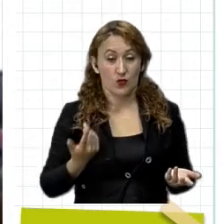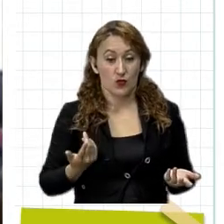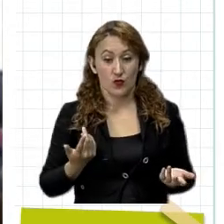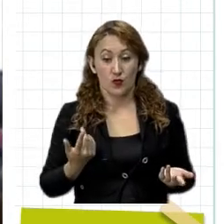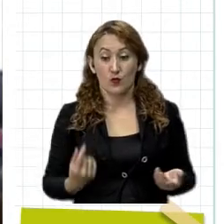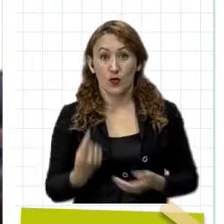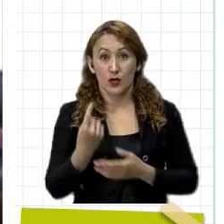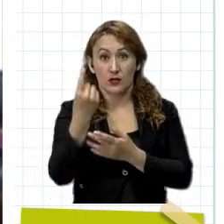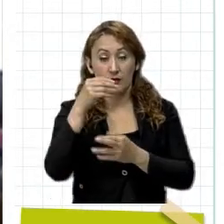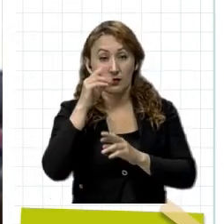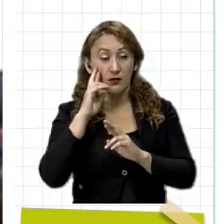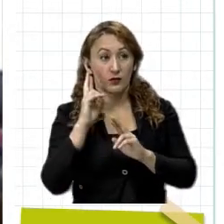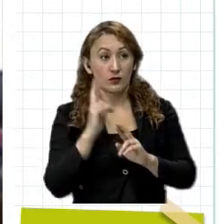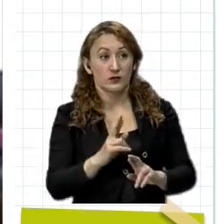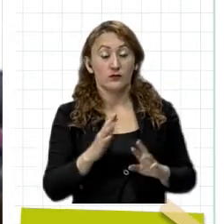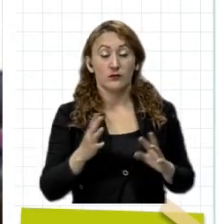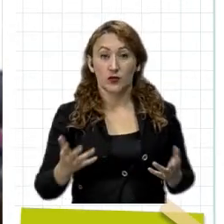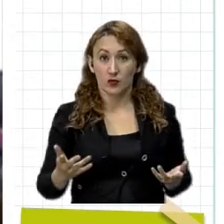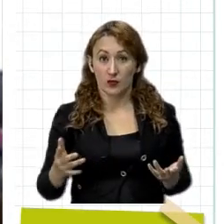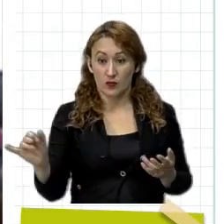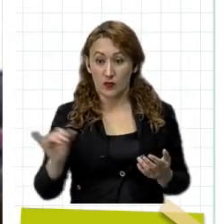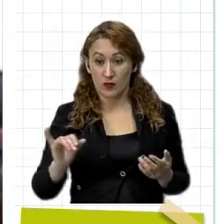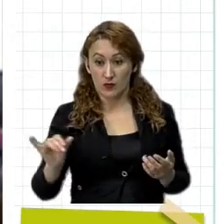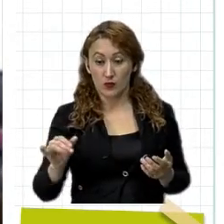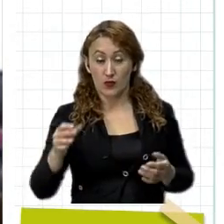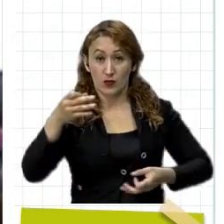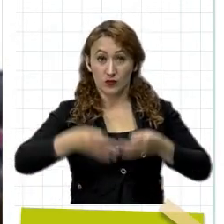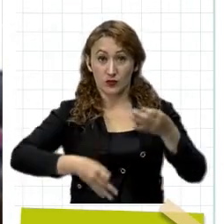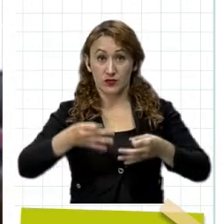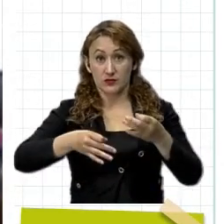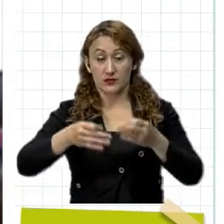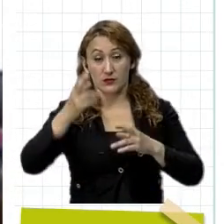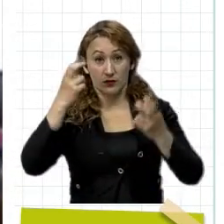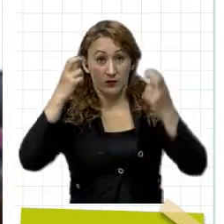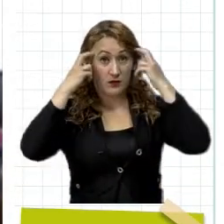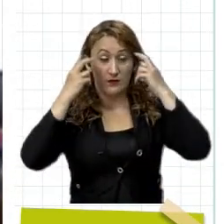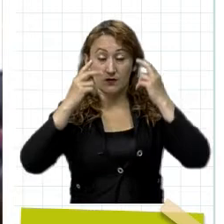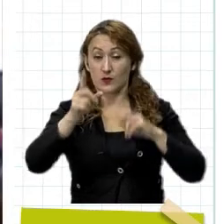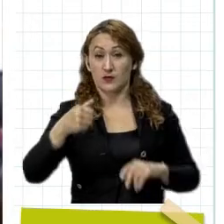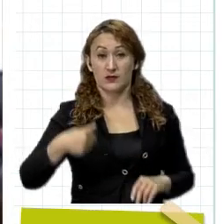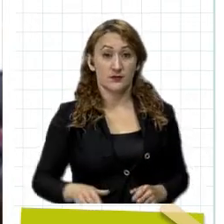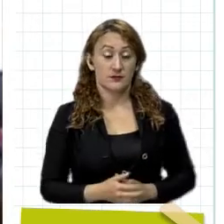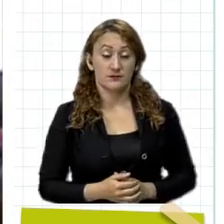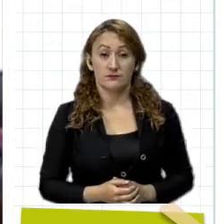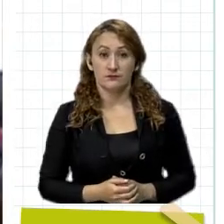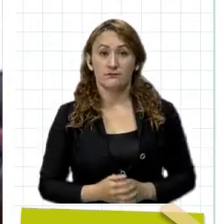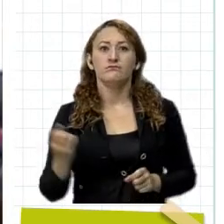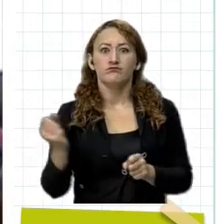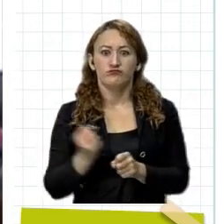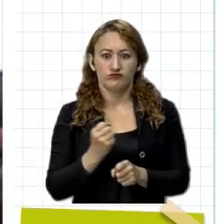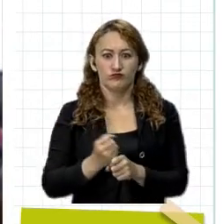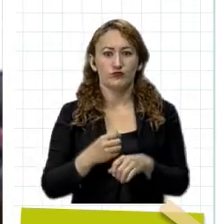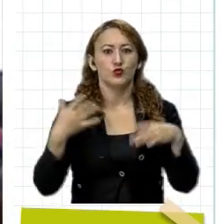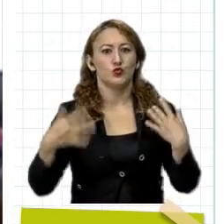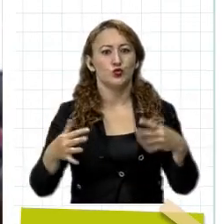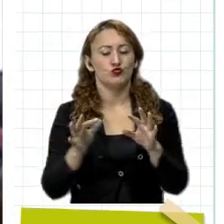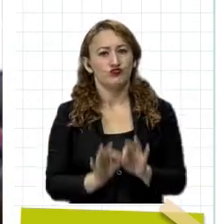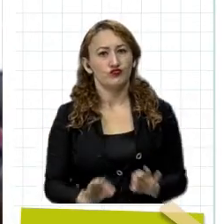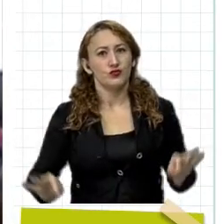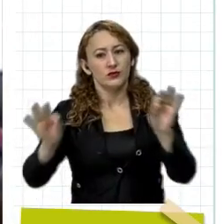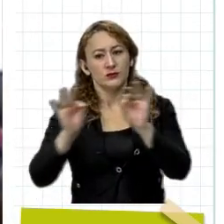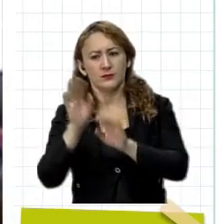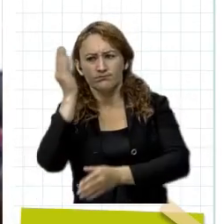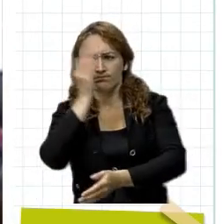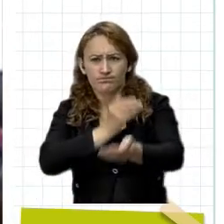política del reconocimiento no es lo mismo que la justicia cognitiva. Existen trabajos importantes que analizan